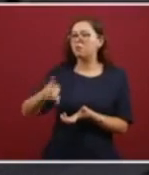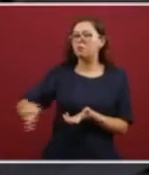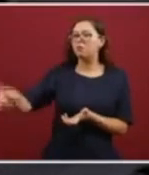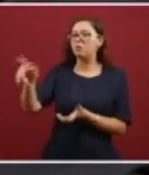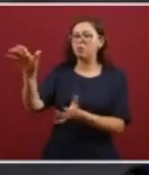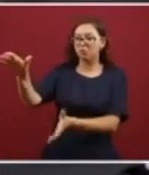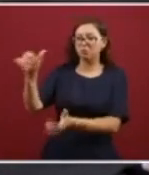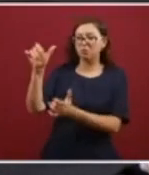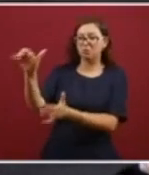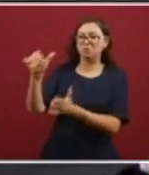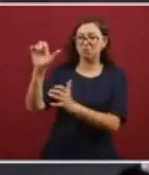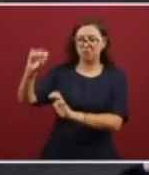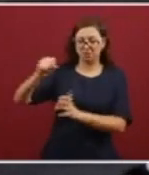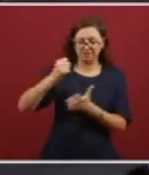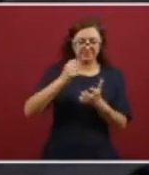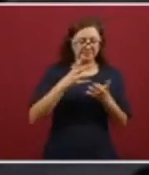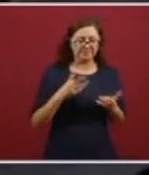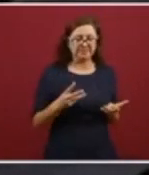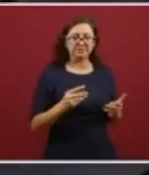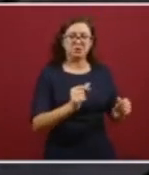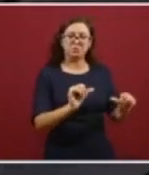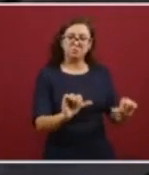dinero del pueblo.